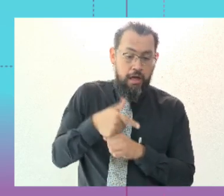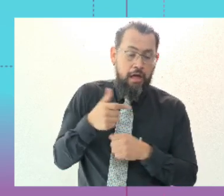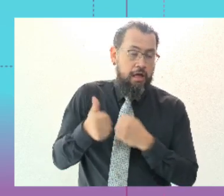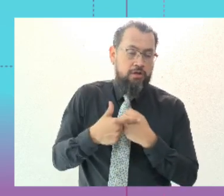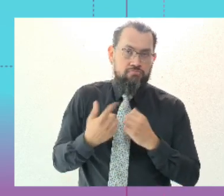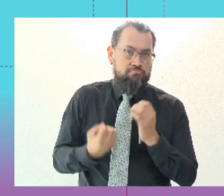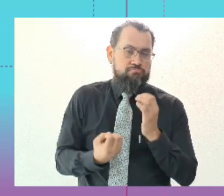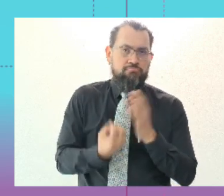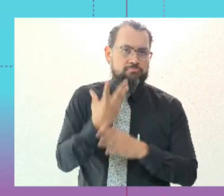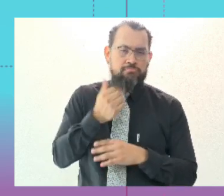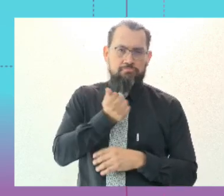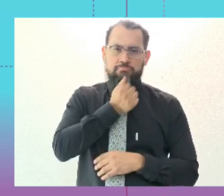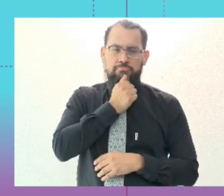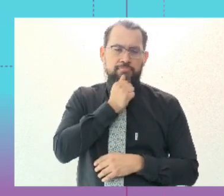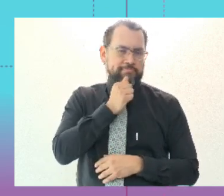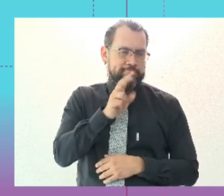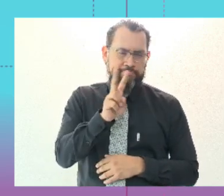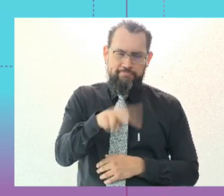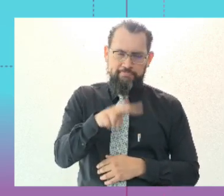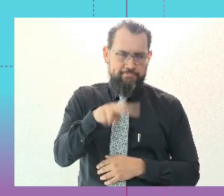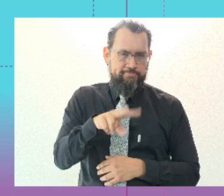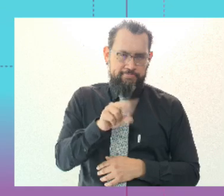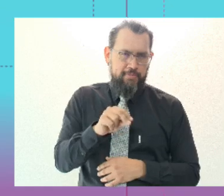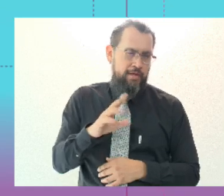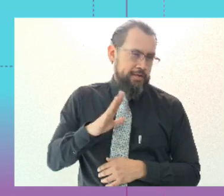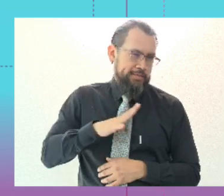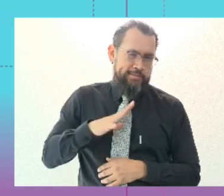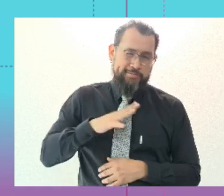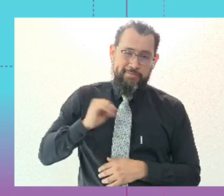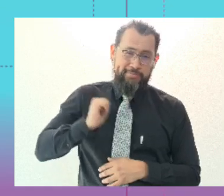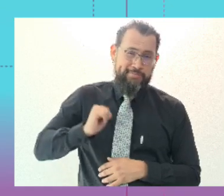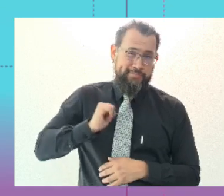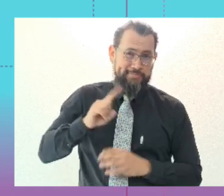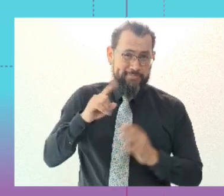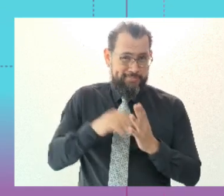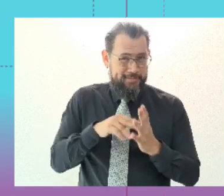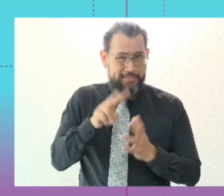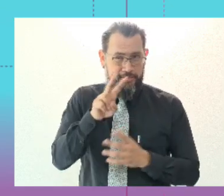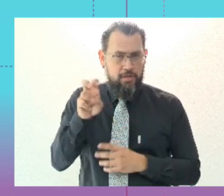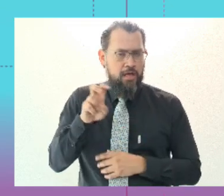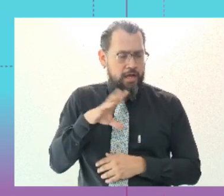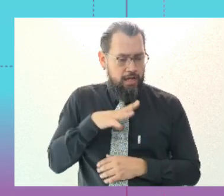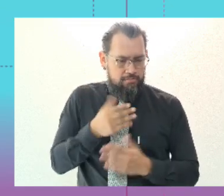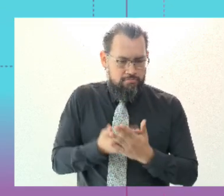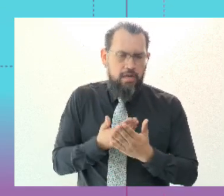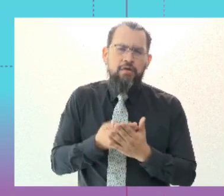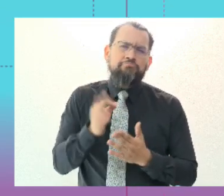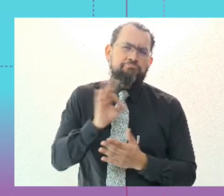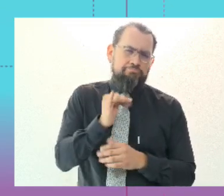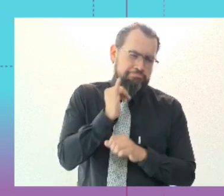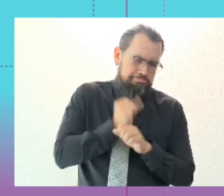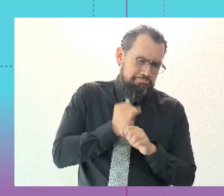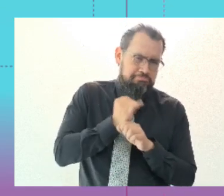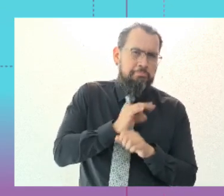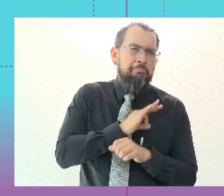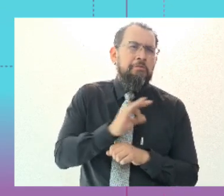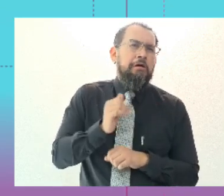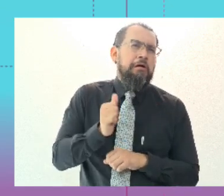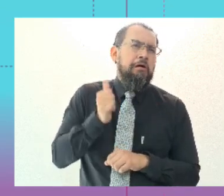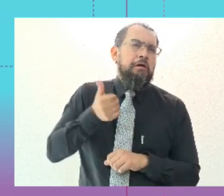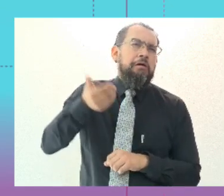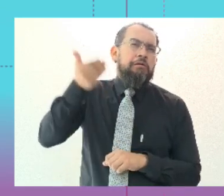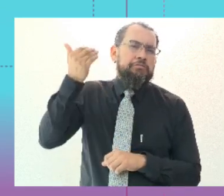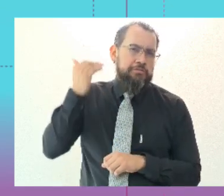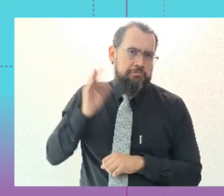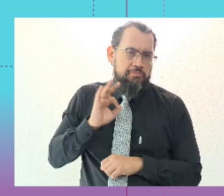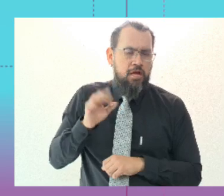negro, insisto, en 1200 ya hay un ejemplo documentado, si me fuera más atrás seguramente habrá más ejemplos. Pero en estos